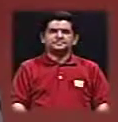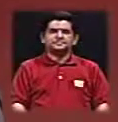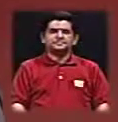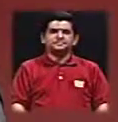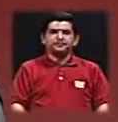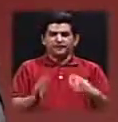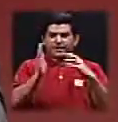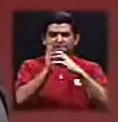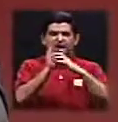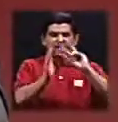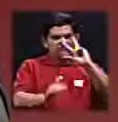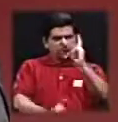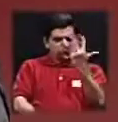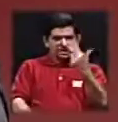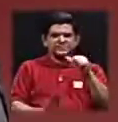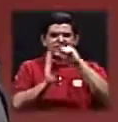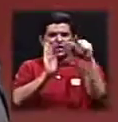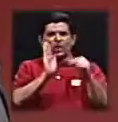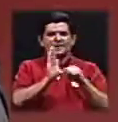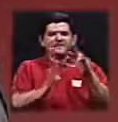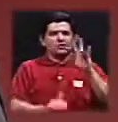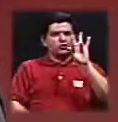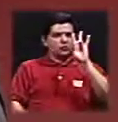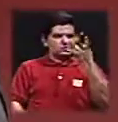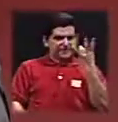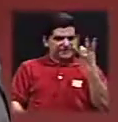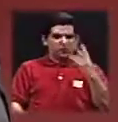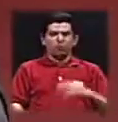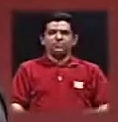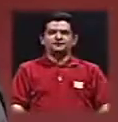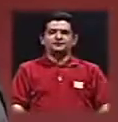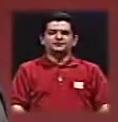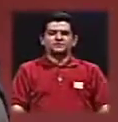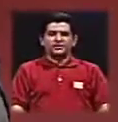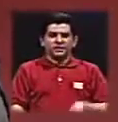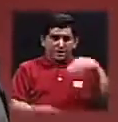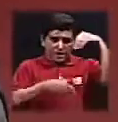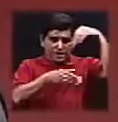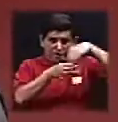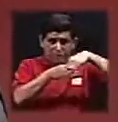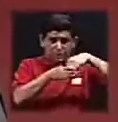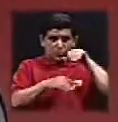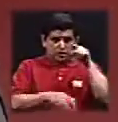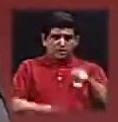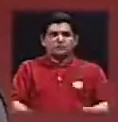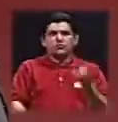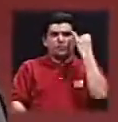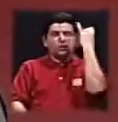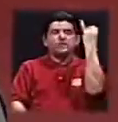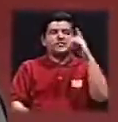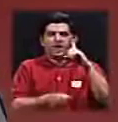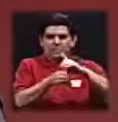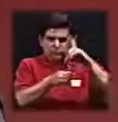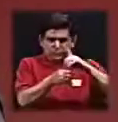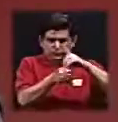El párrafo tercero del artículo séptimo que se introdujo por la iniciativa de un